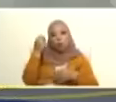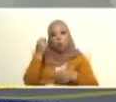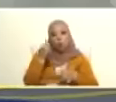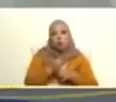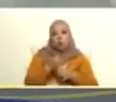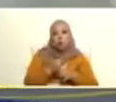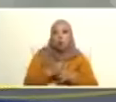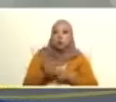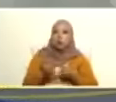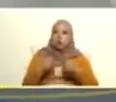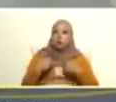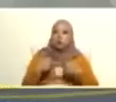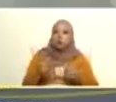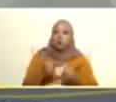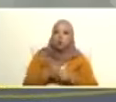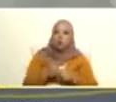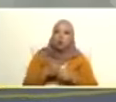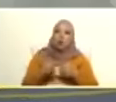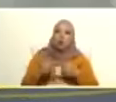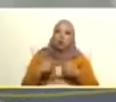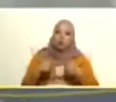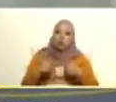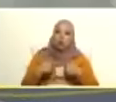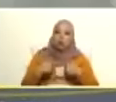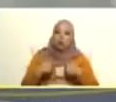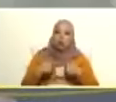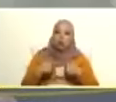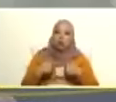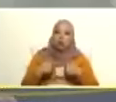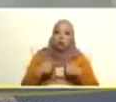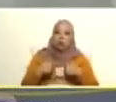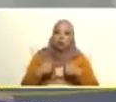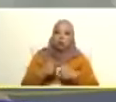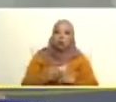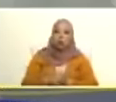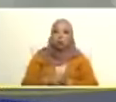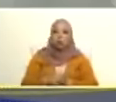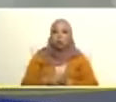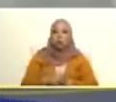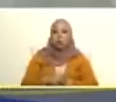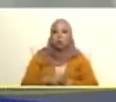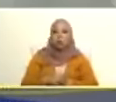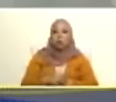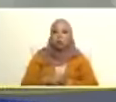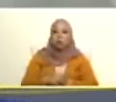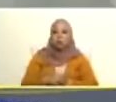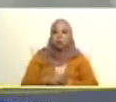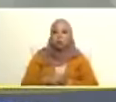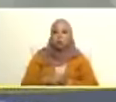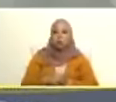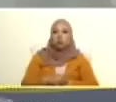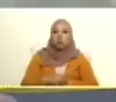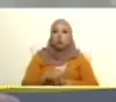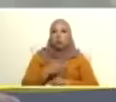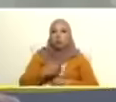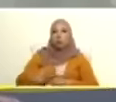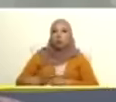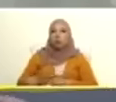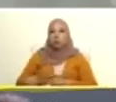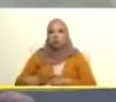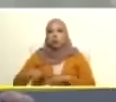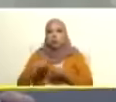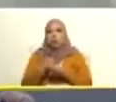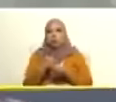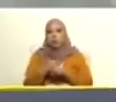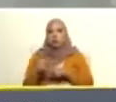ese producto puede afectar tu vida y tu salud. Eso es parte de la garantía de los derechos socioeconómicos. Entonces, presidente, venimos